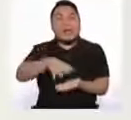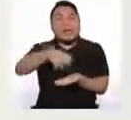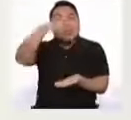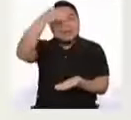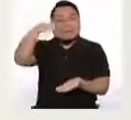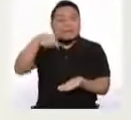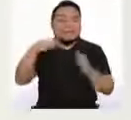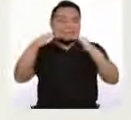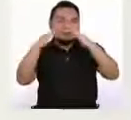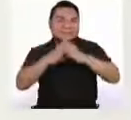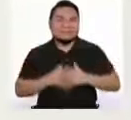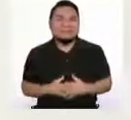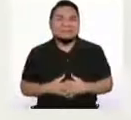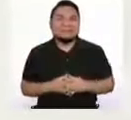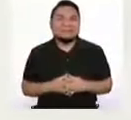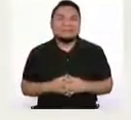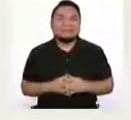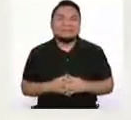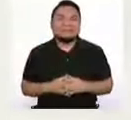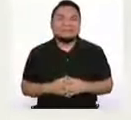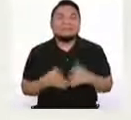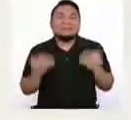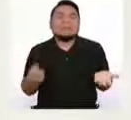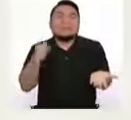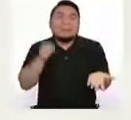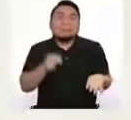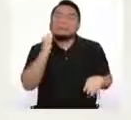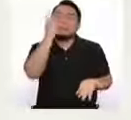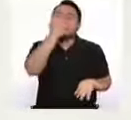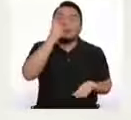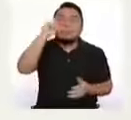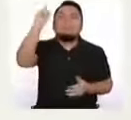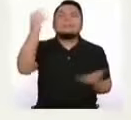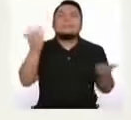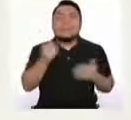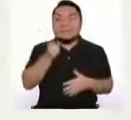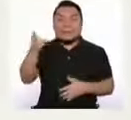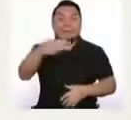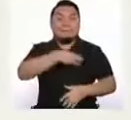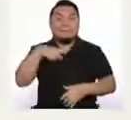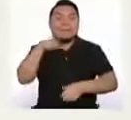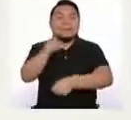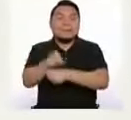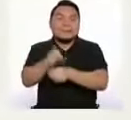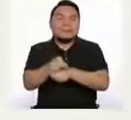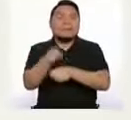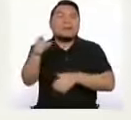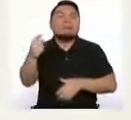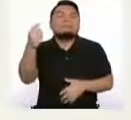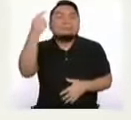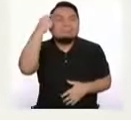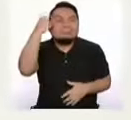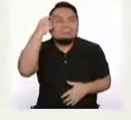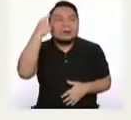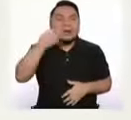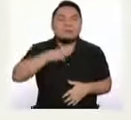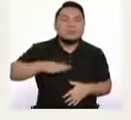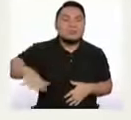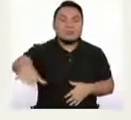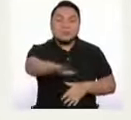más de Aprendo en Casa. Una hermosa iniciativa del Ministerio de Educación pensada para que